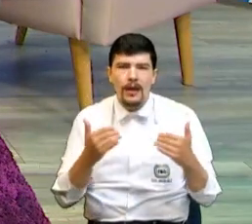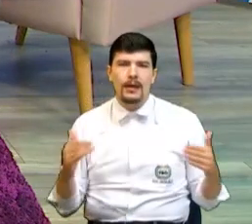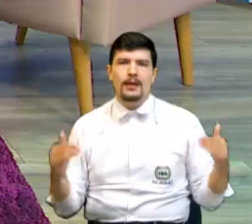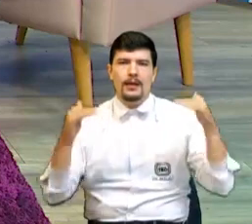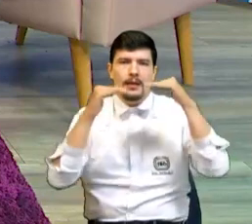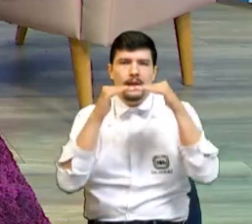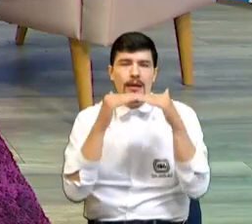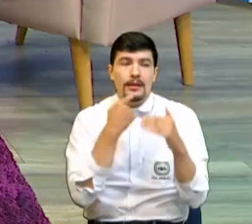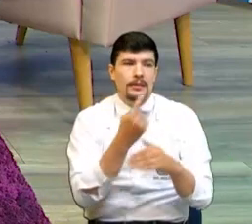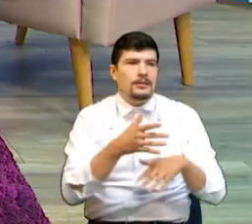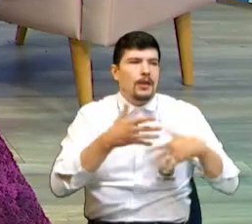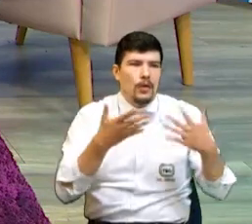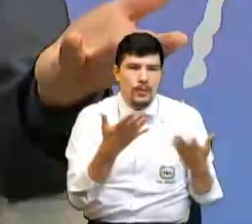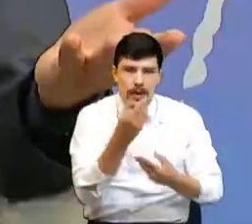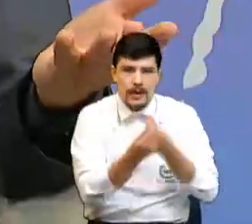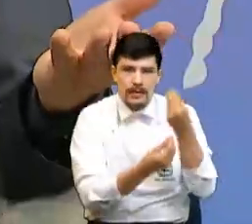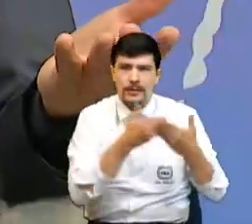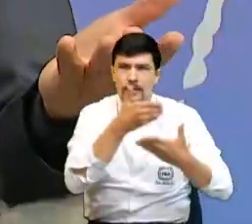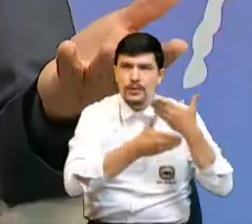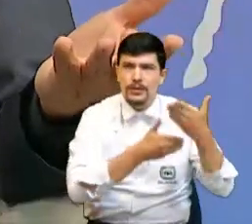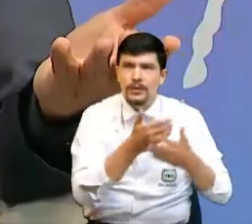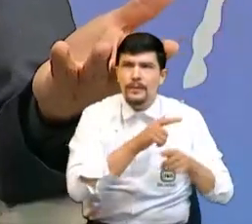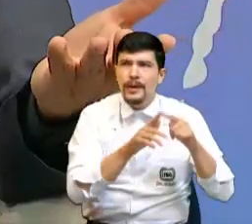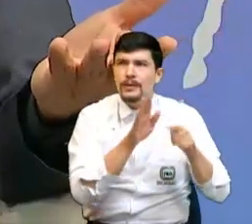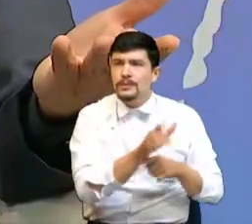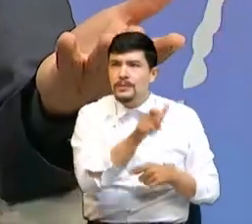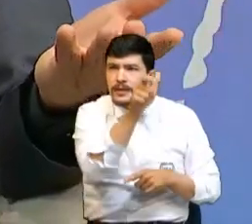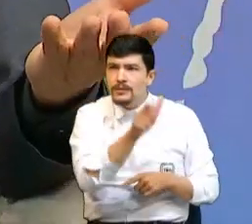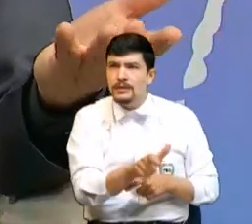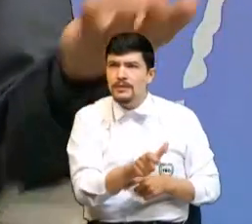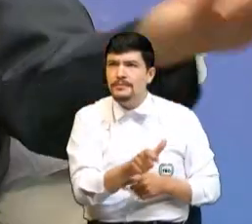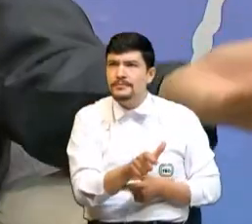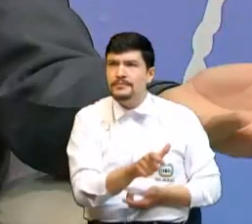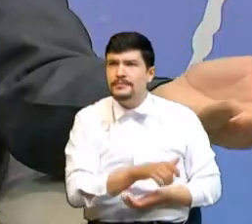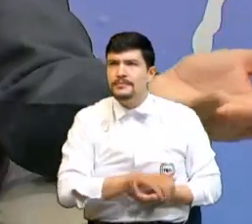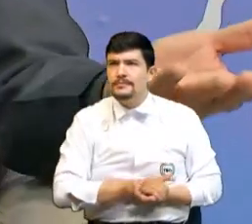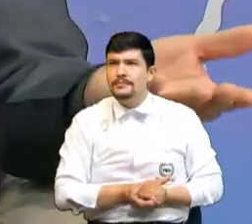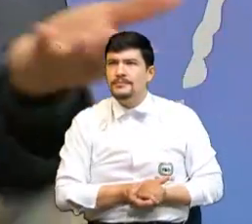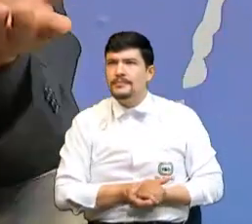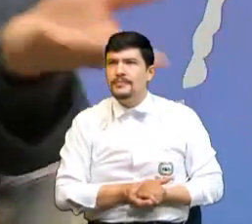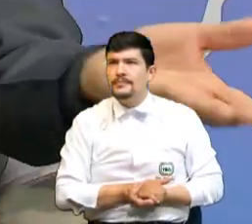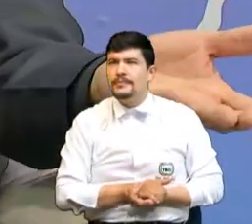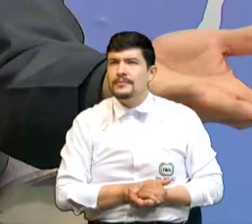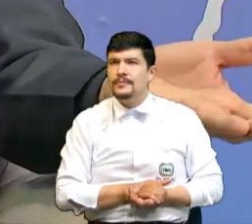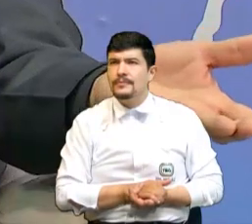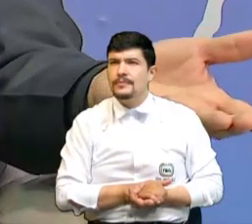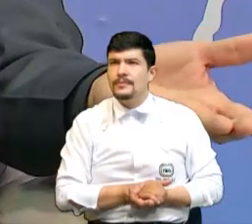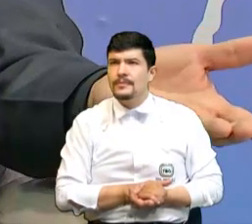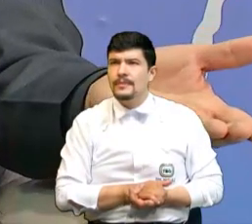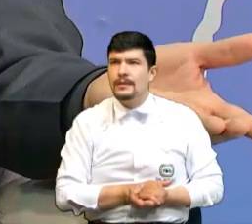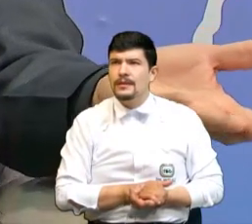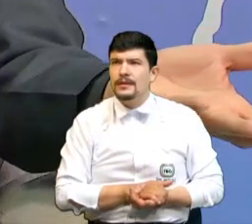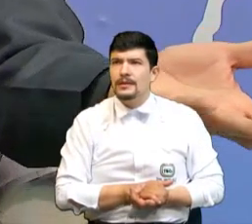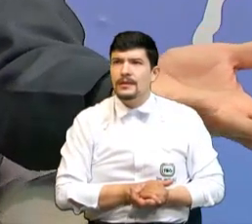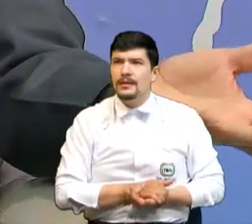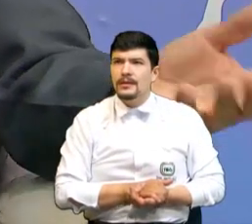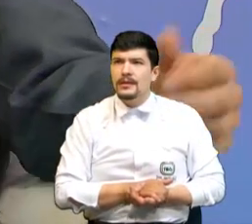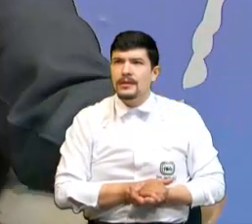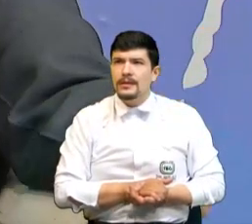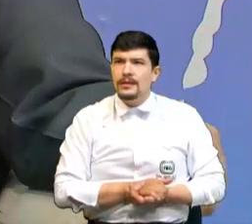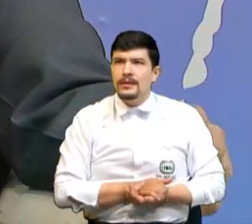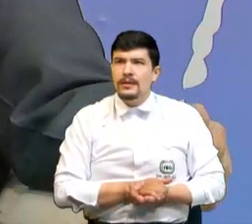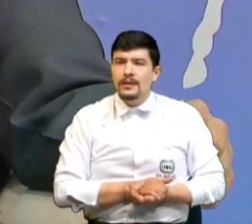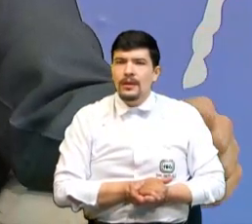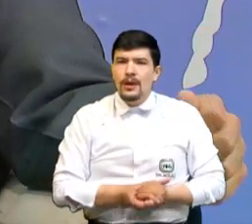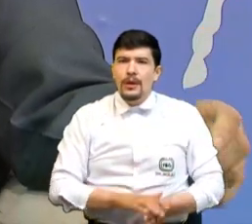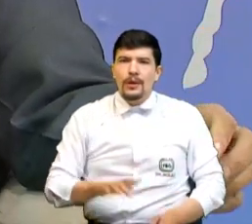de armas que no existe porque la fiscalía tiene todo a su disposición para llevar a juicio a una persona que si no tiene los recursos, pues